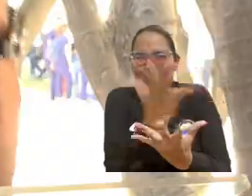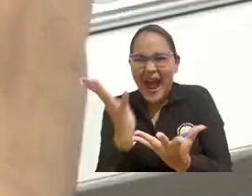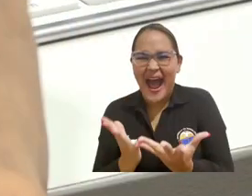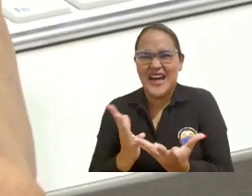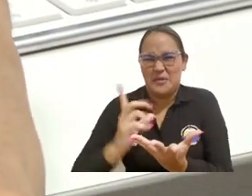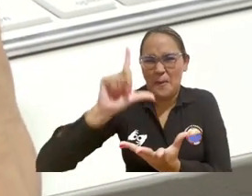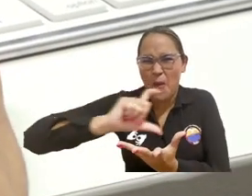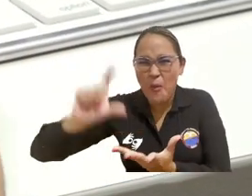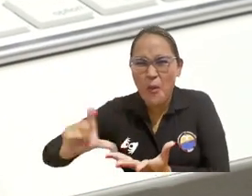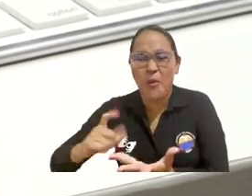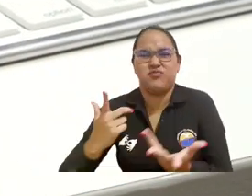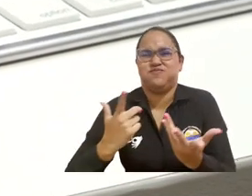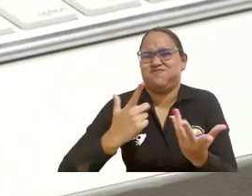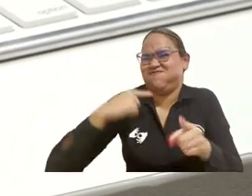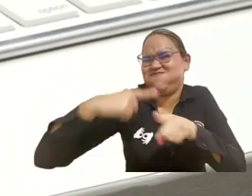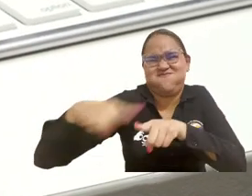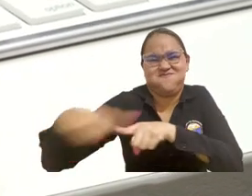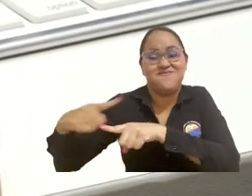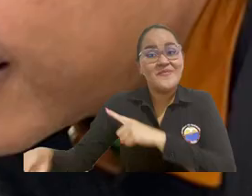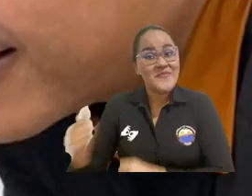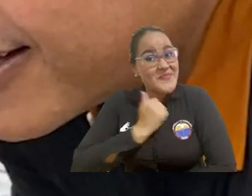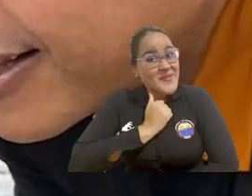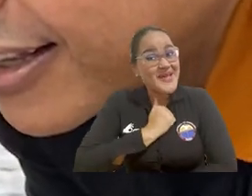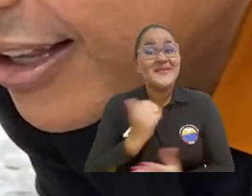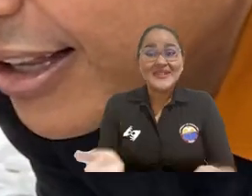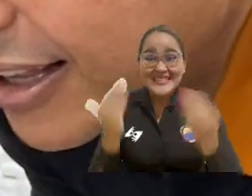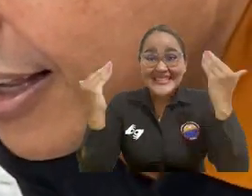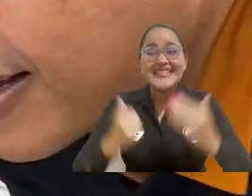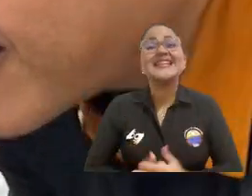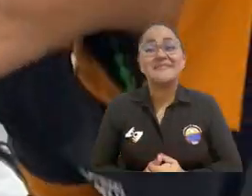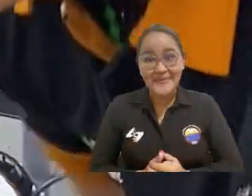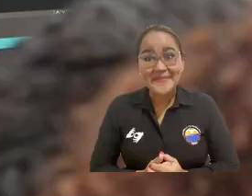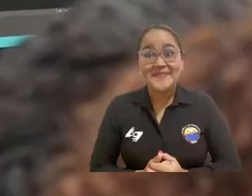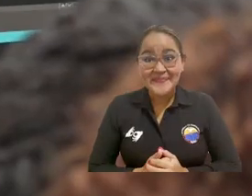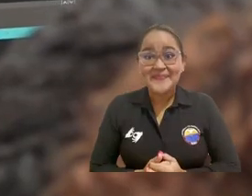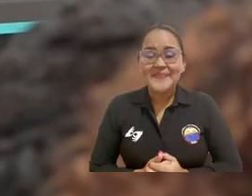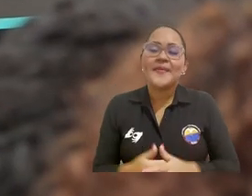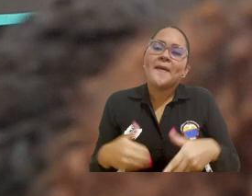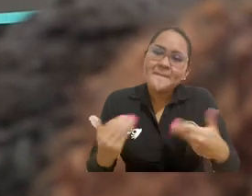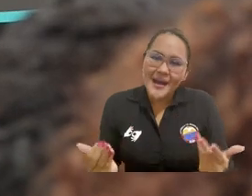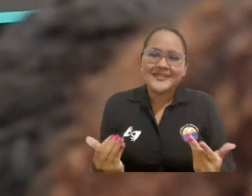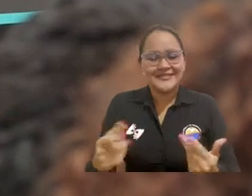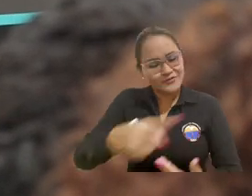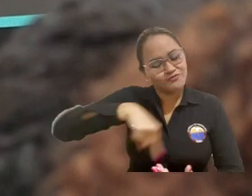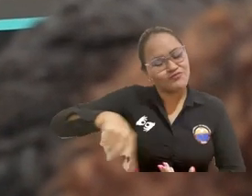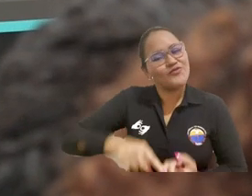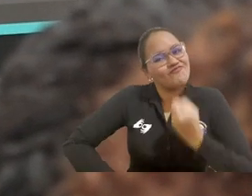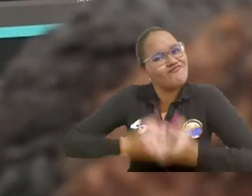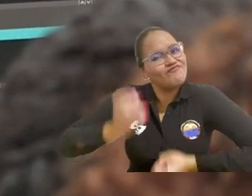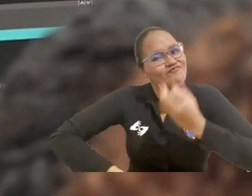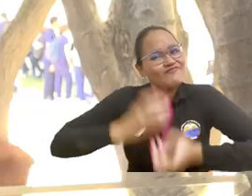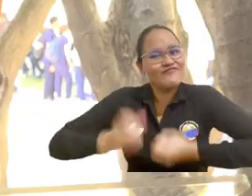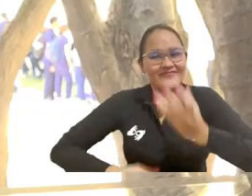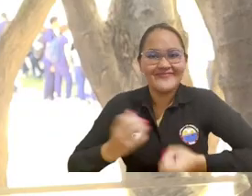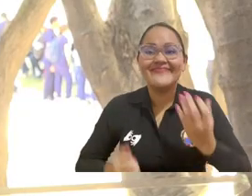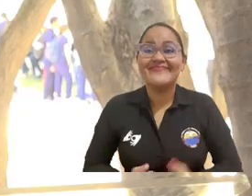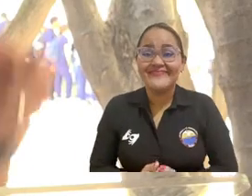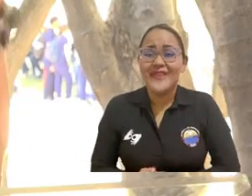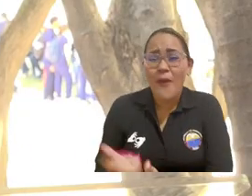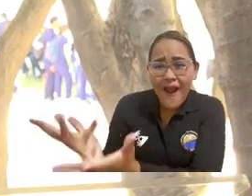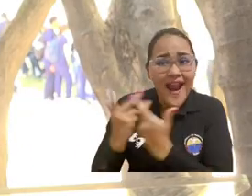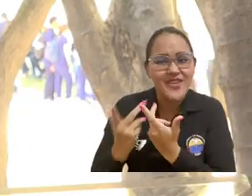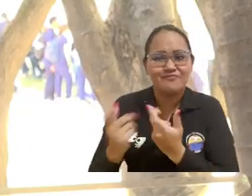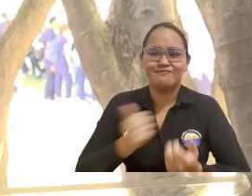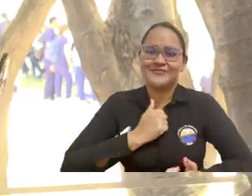multimedia, transmedia y cualquier tipo de media que se inventen después, pero contándolo desde la mirada de nuestra gente. Contándolo